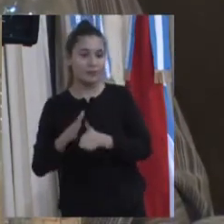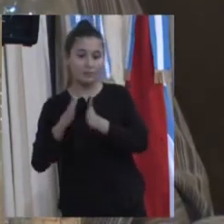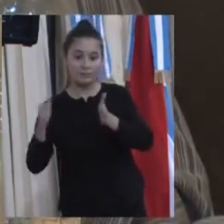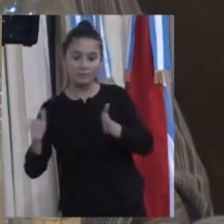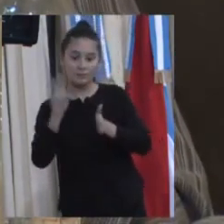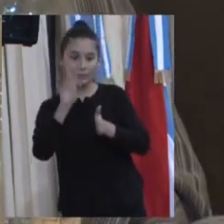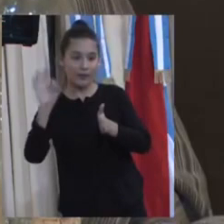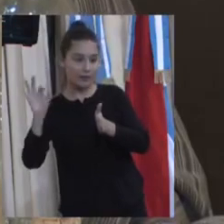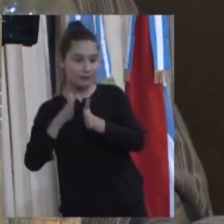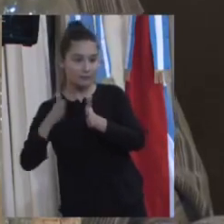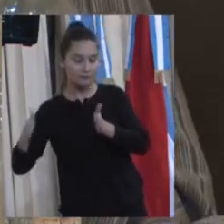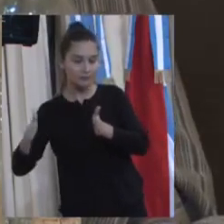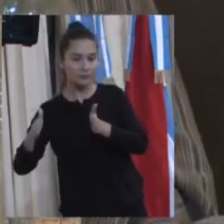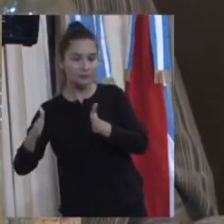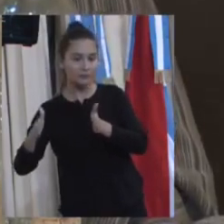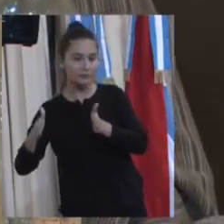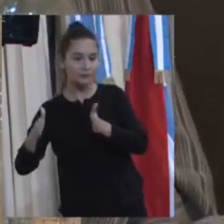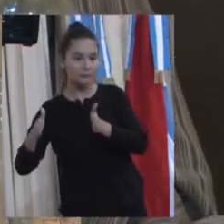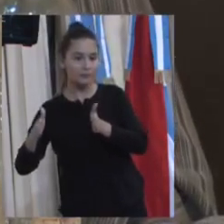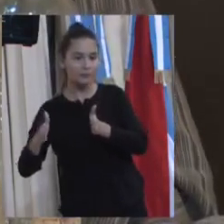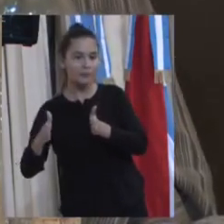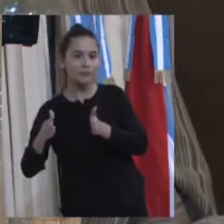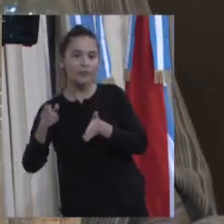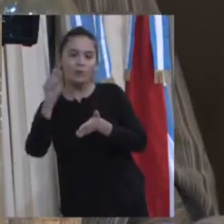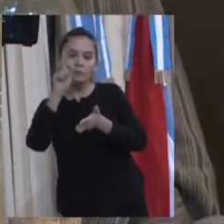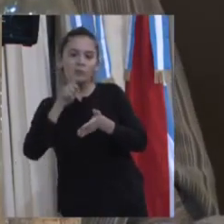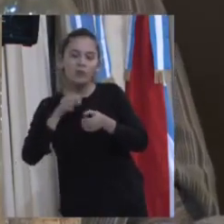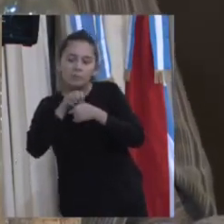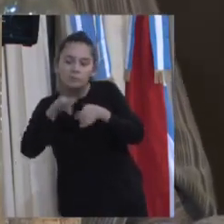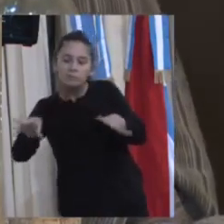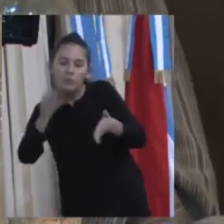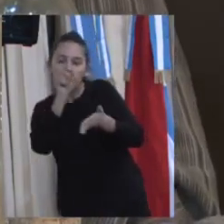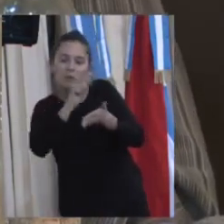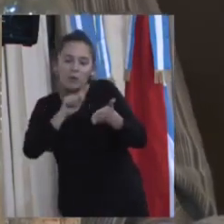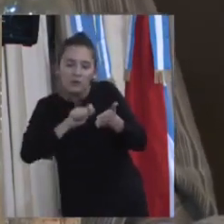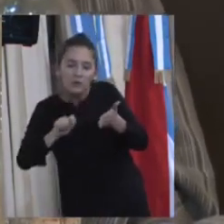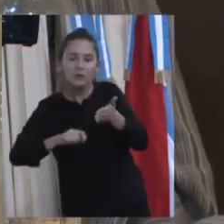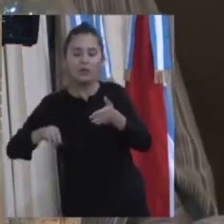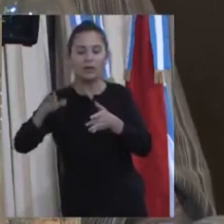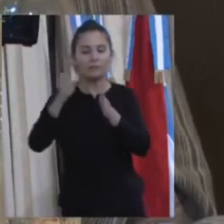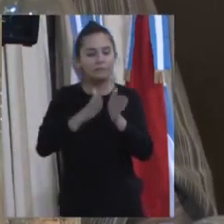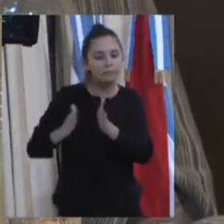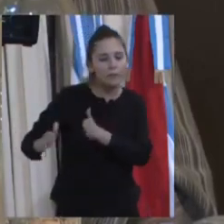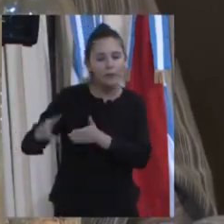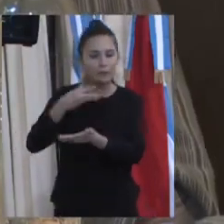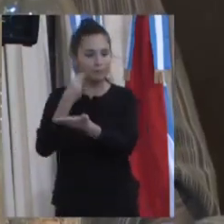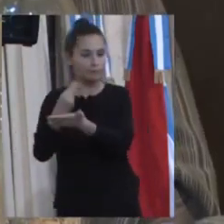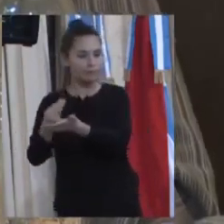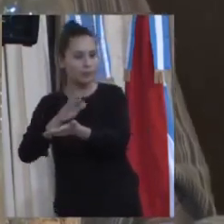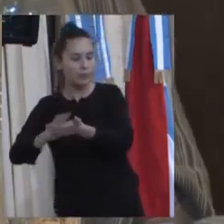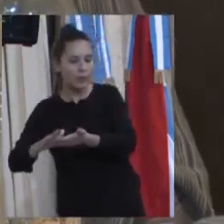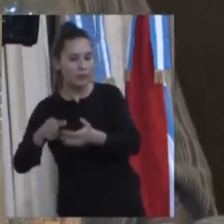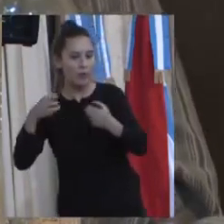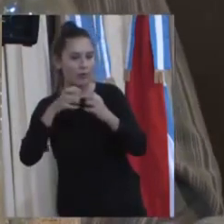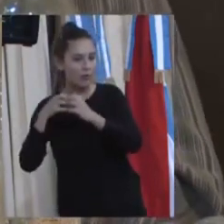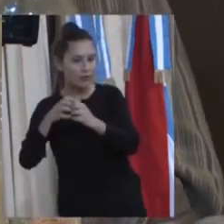siglo XX hay un desplazamiento conceptual, estructural, de actores en el debate de políticas universitarias